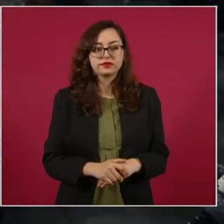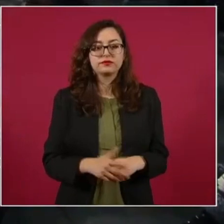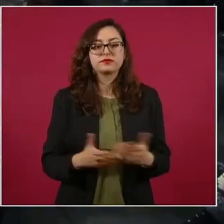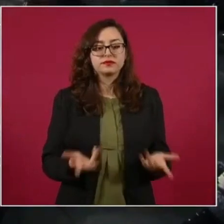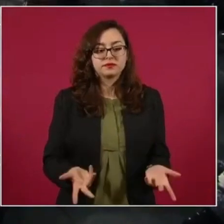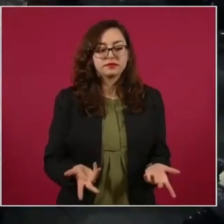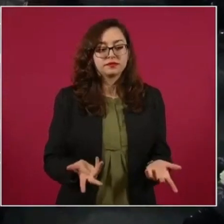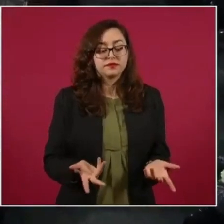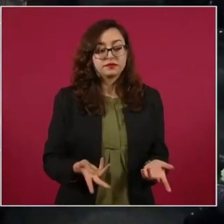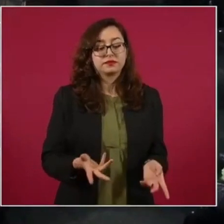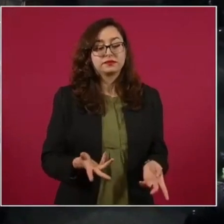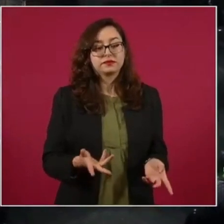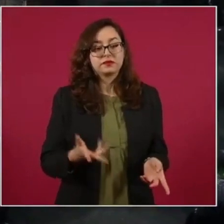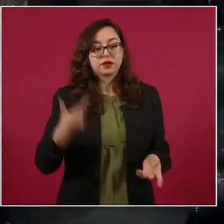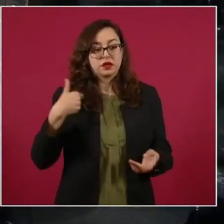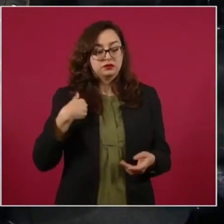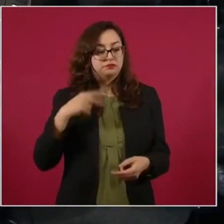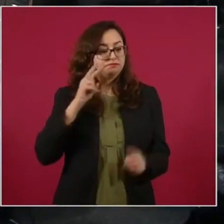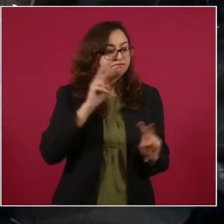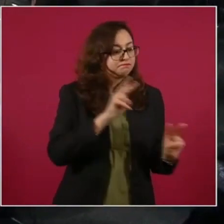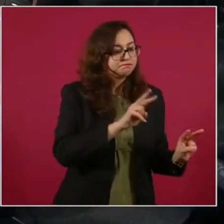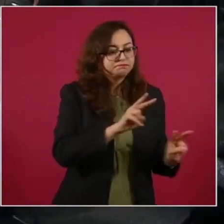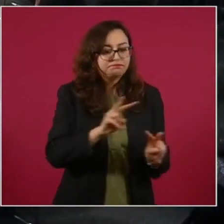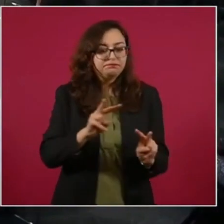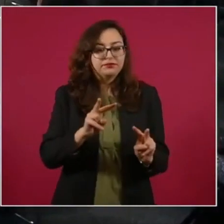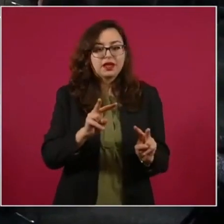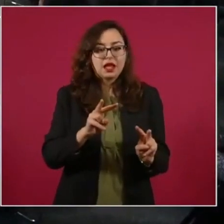faltaban creo que 40 kilómetros.